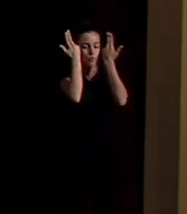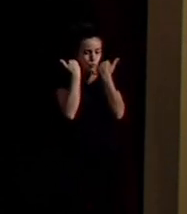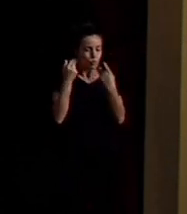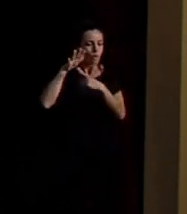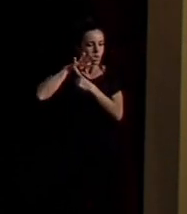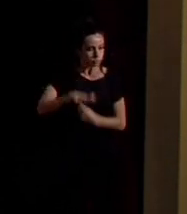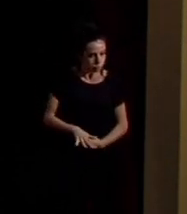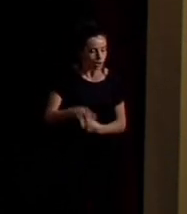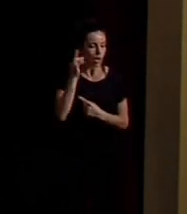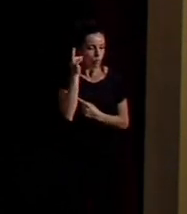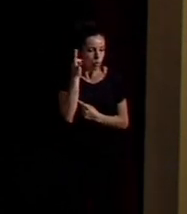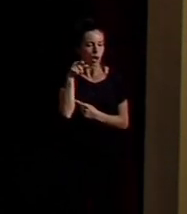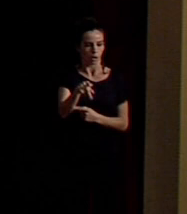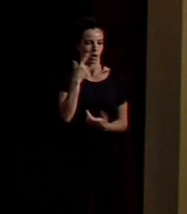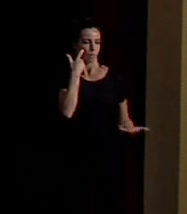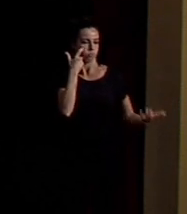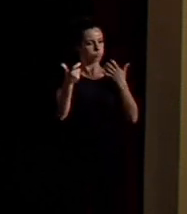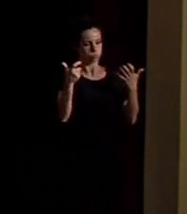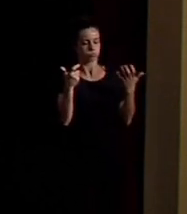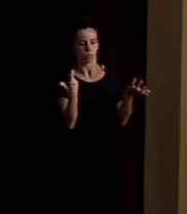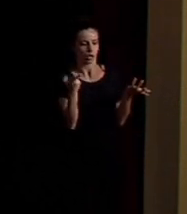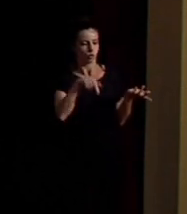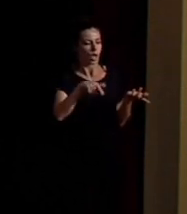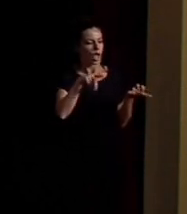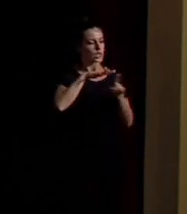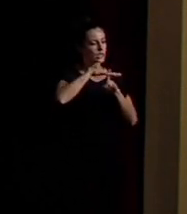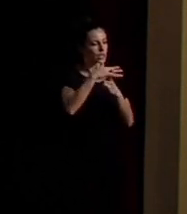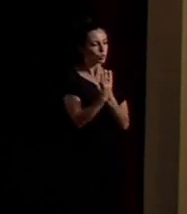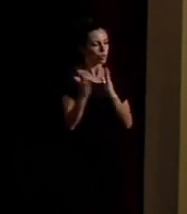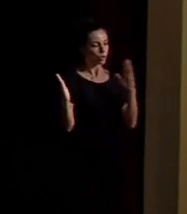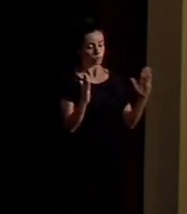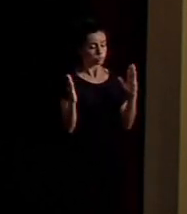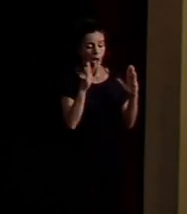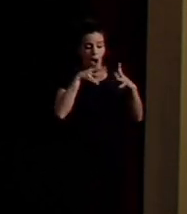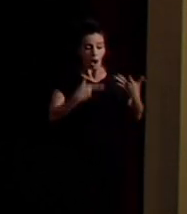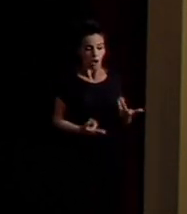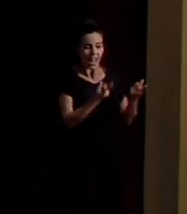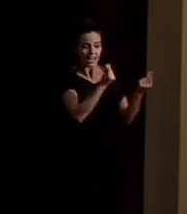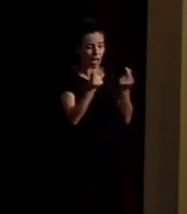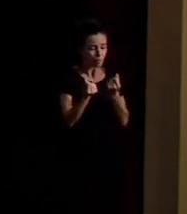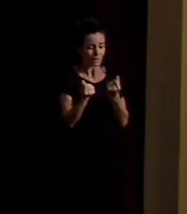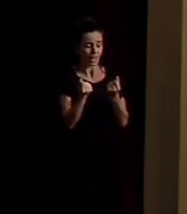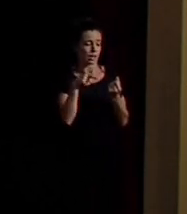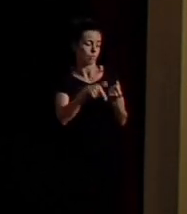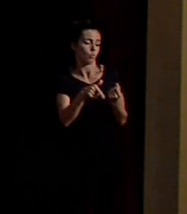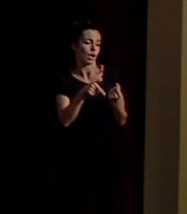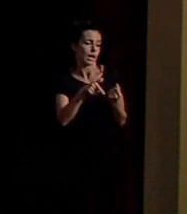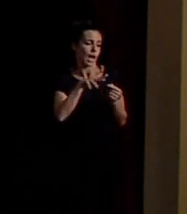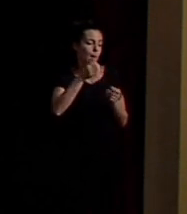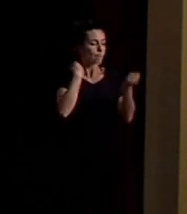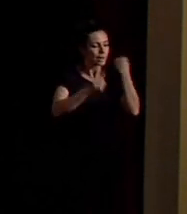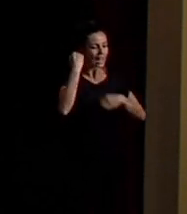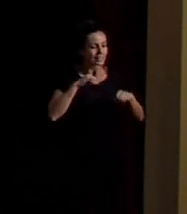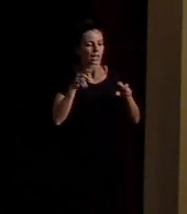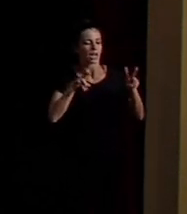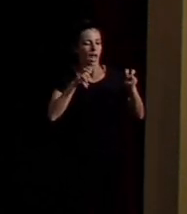pues efectivamente se subraya y se potencia en un momento en el que el capitalismo y las prácticas neoliberales pues encuentran una